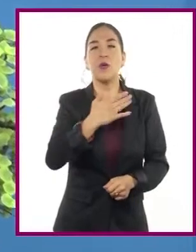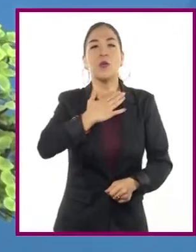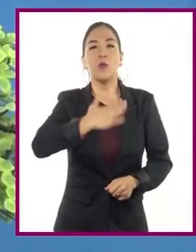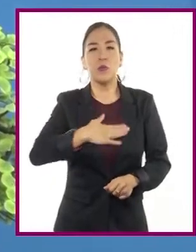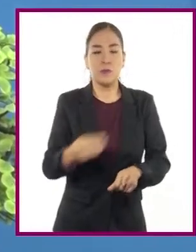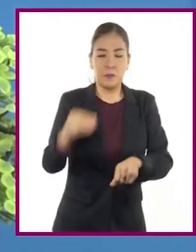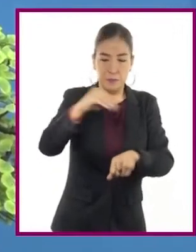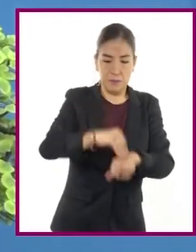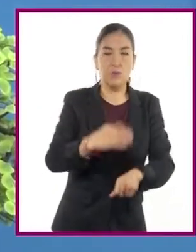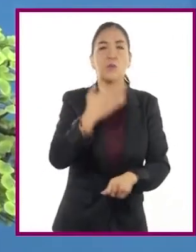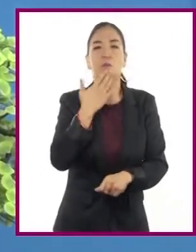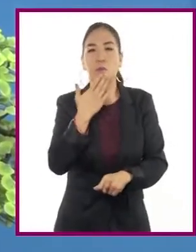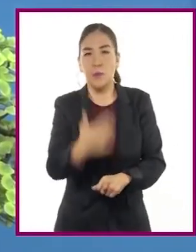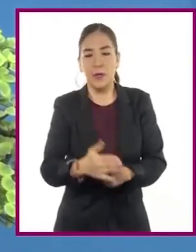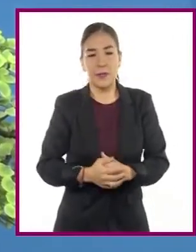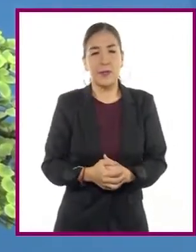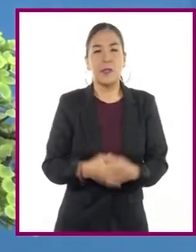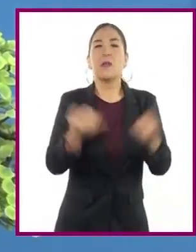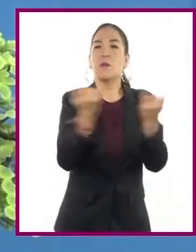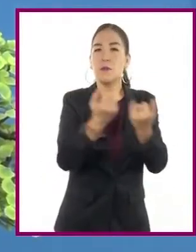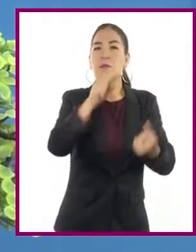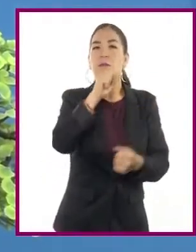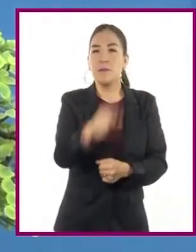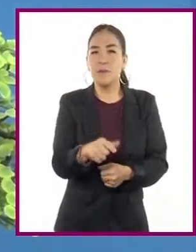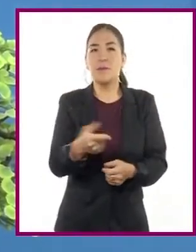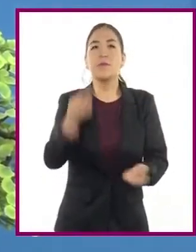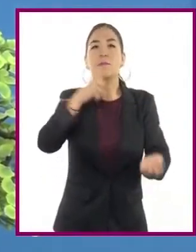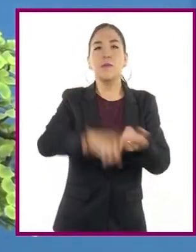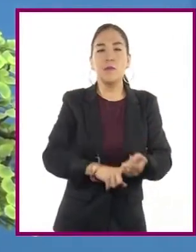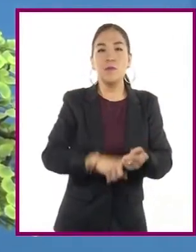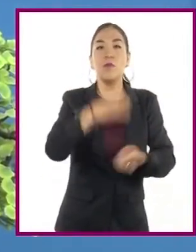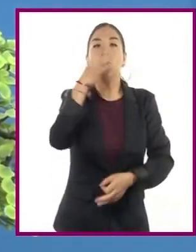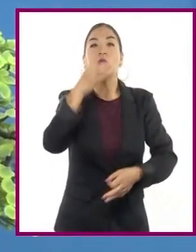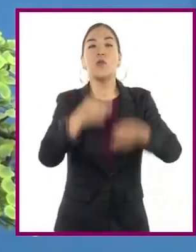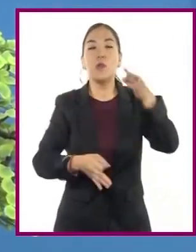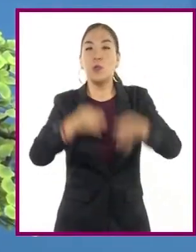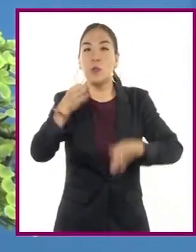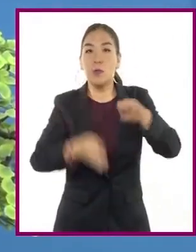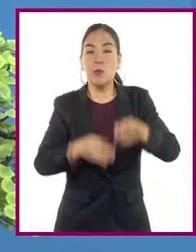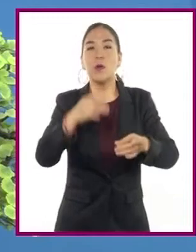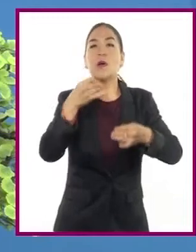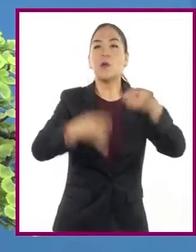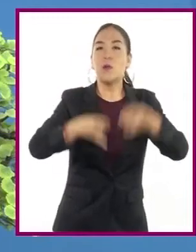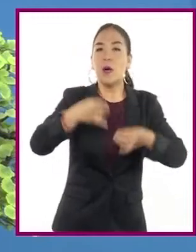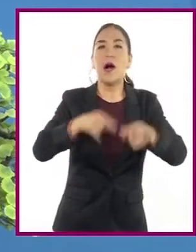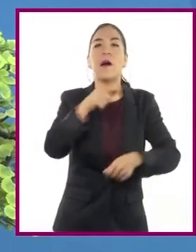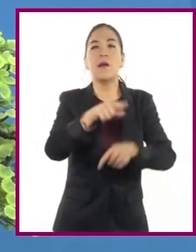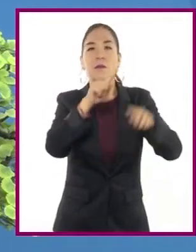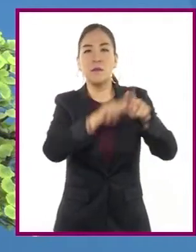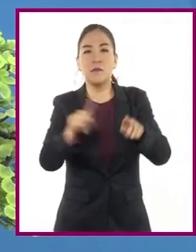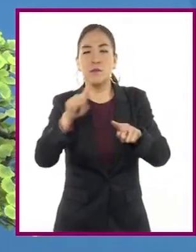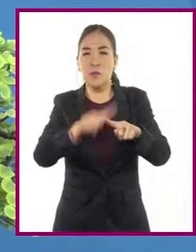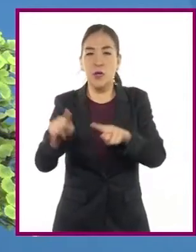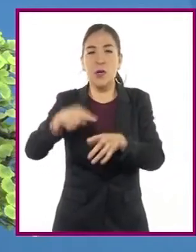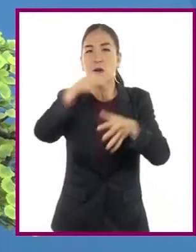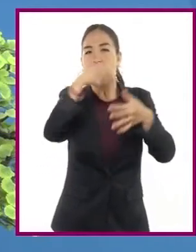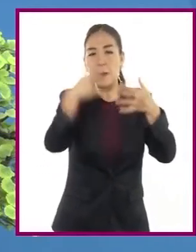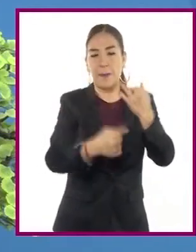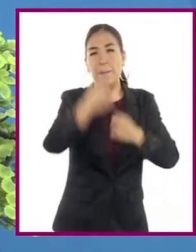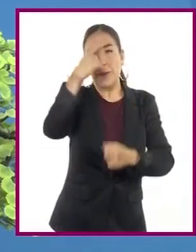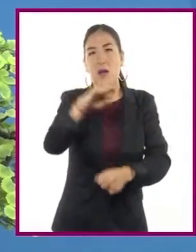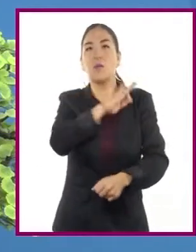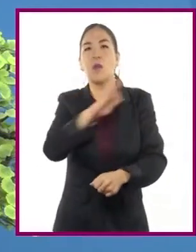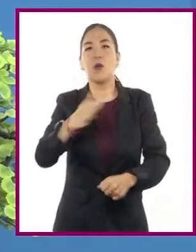manera adecuada, así como el conocimiento de instrumentos jurídicos que nos permiten conocer la importancia del sistema de